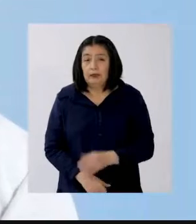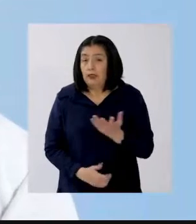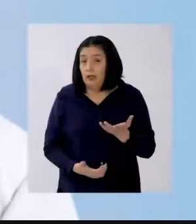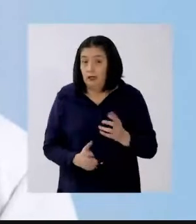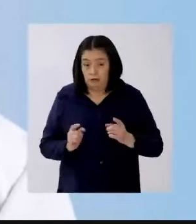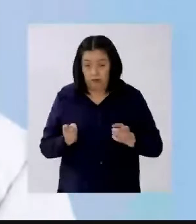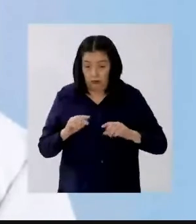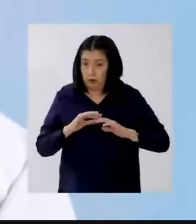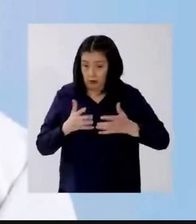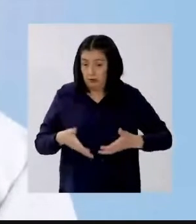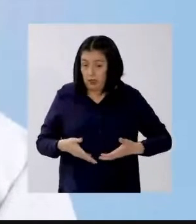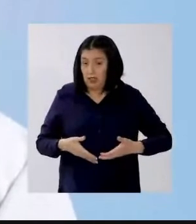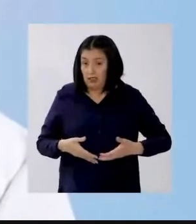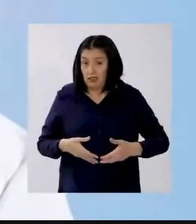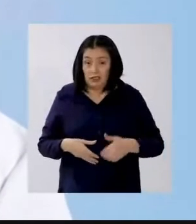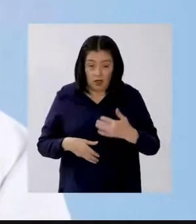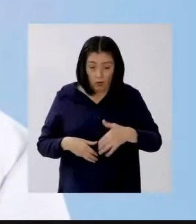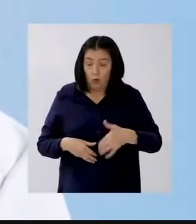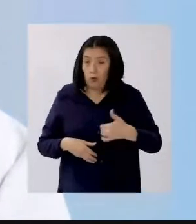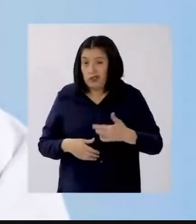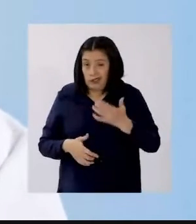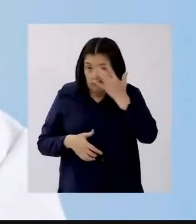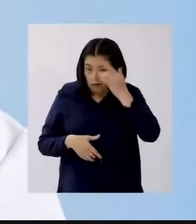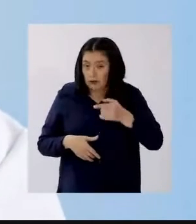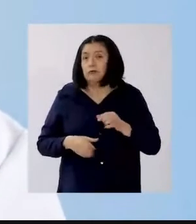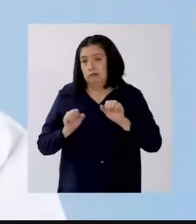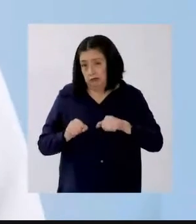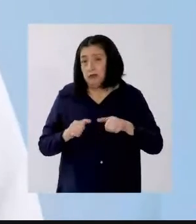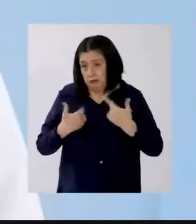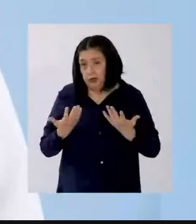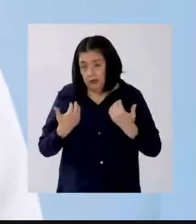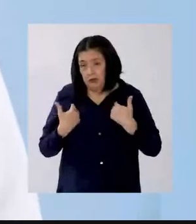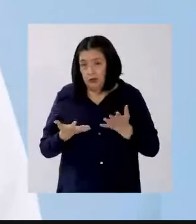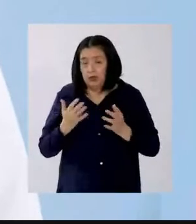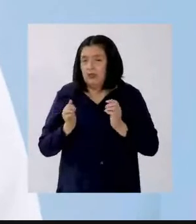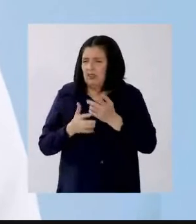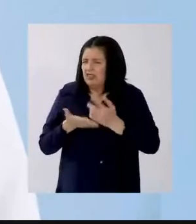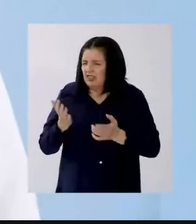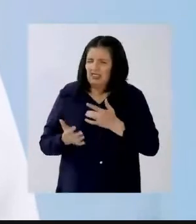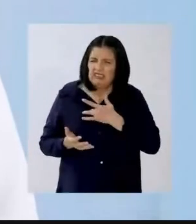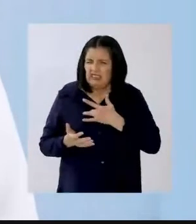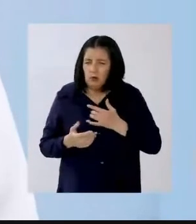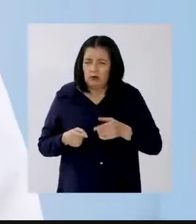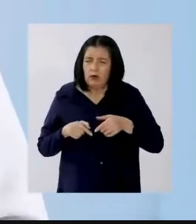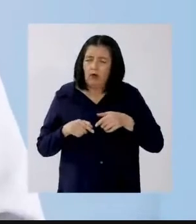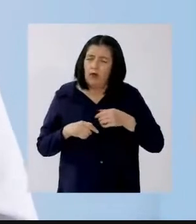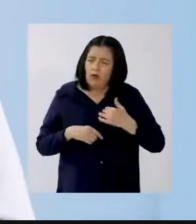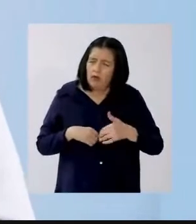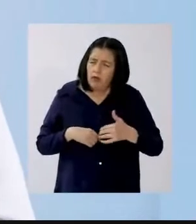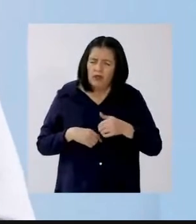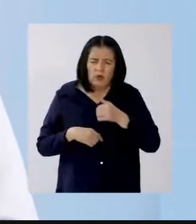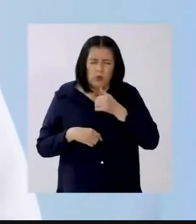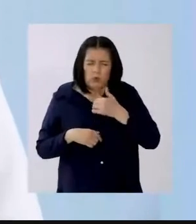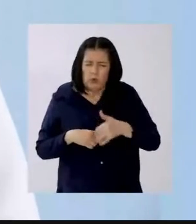Durante el embarazo, las infecciones urinarias pueden presentarse con mayor frecuencia, acompañadas de síntomas al orinar como